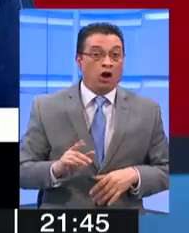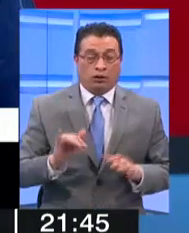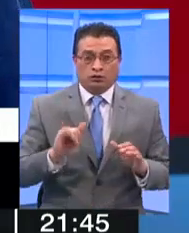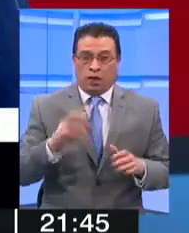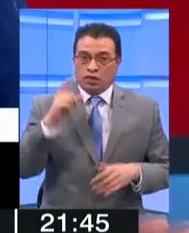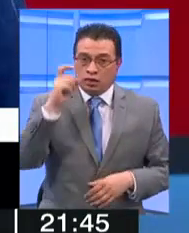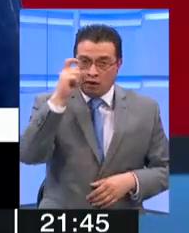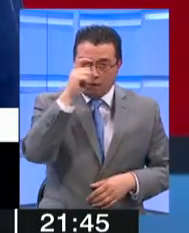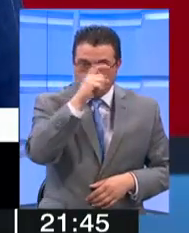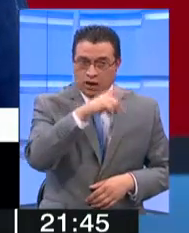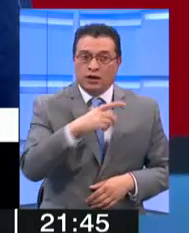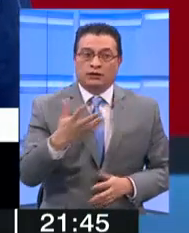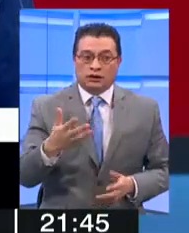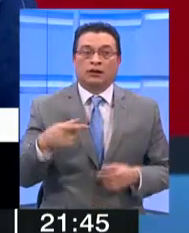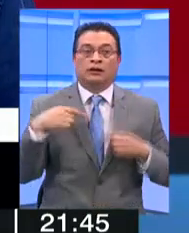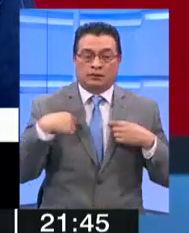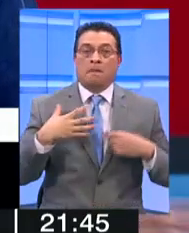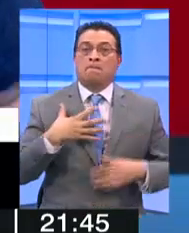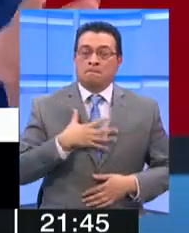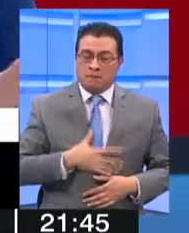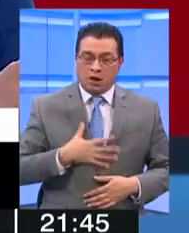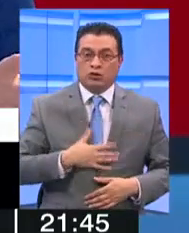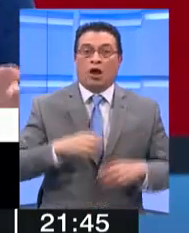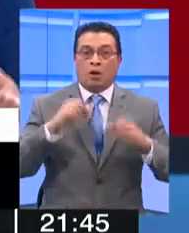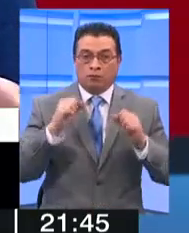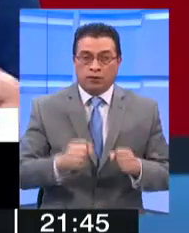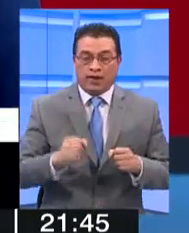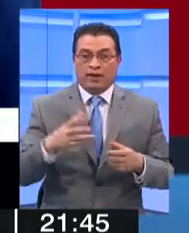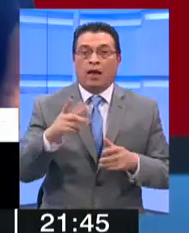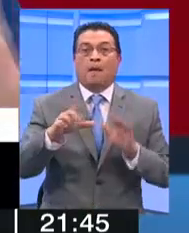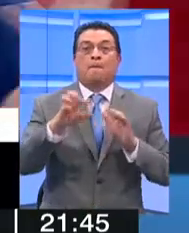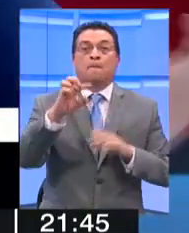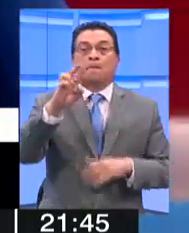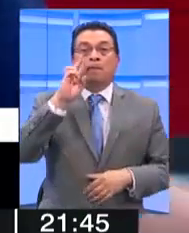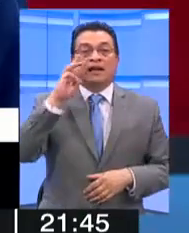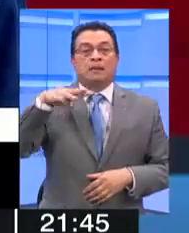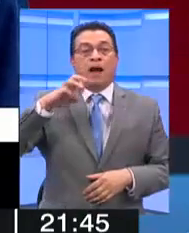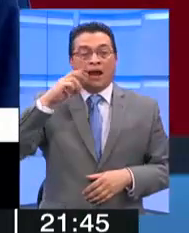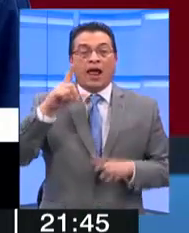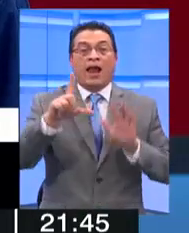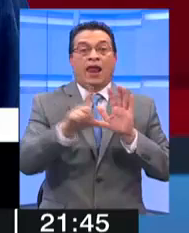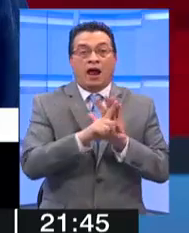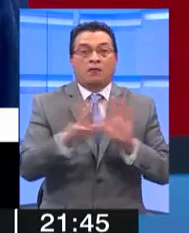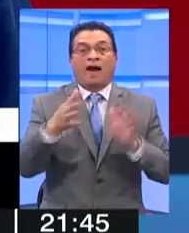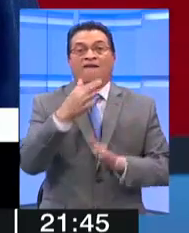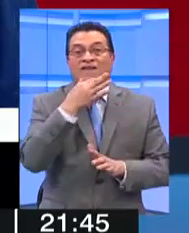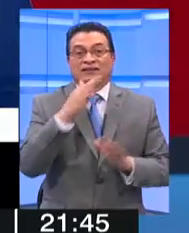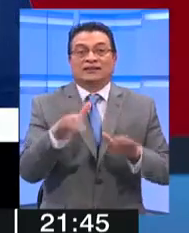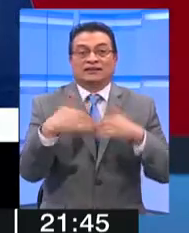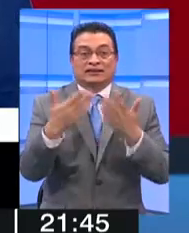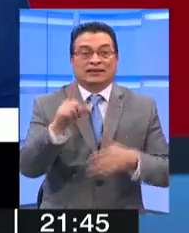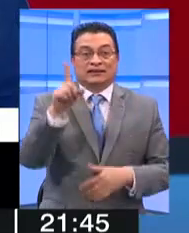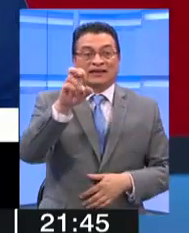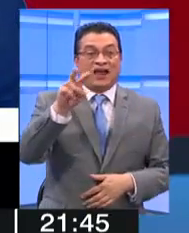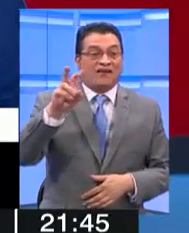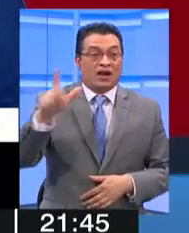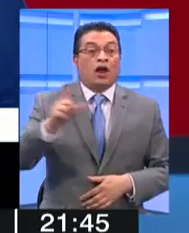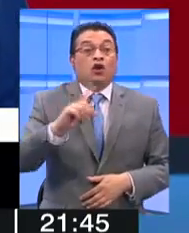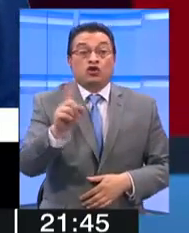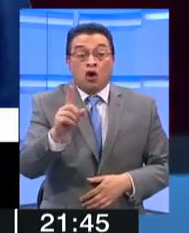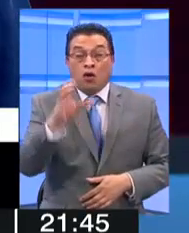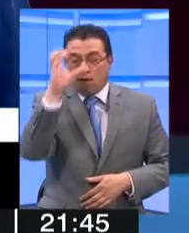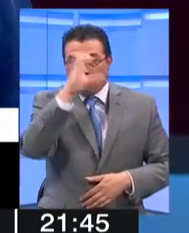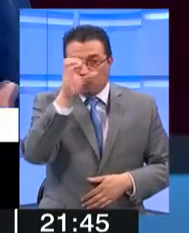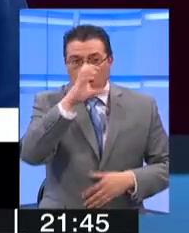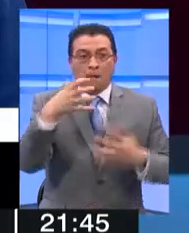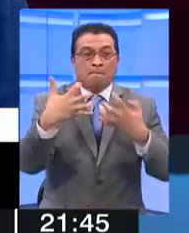difícil. Por eso, insisto, me encantaría que pudiese ser en la primaria legal, porque así dan las facilidades institucionales a través del CERVEL. Si no, vamos a tener que encontrar mecanismos